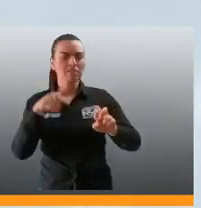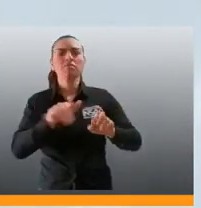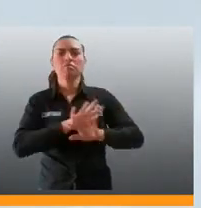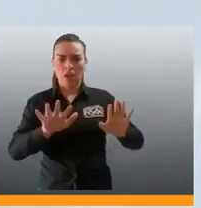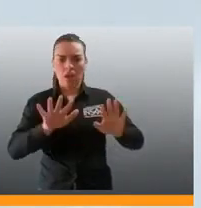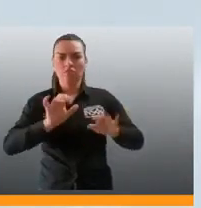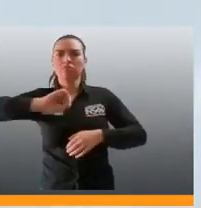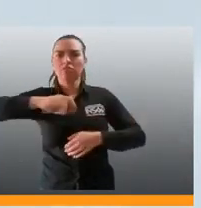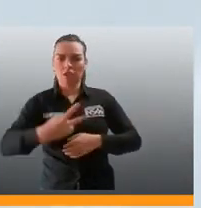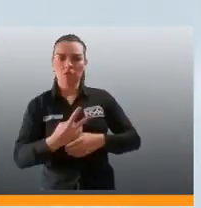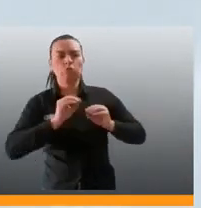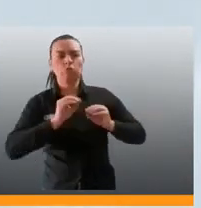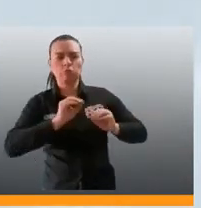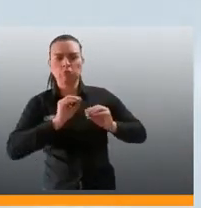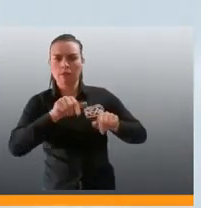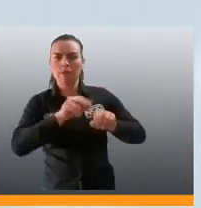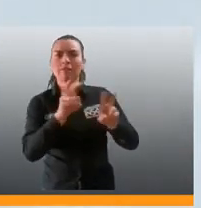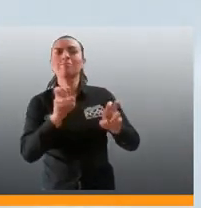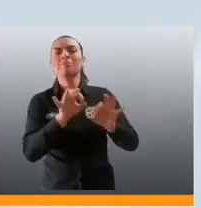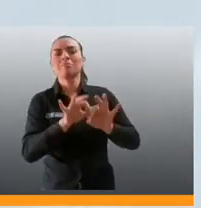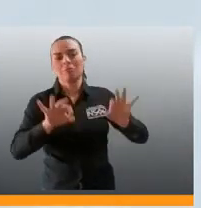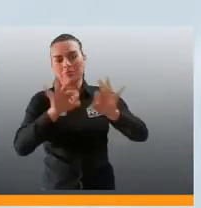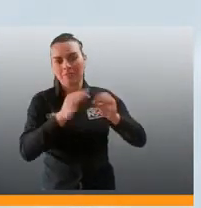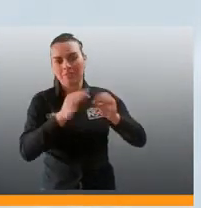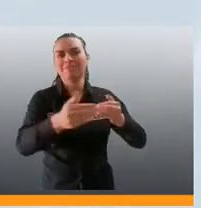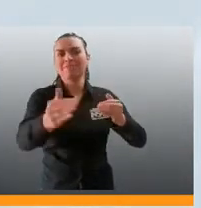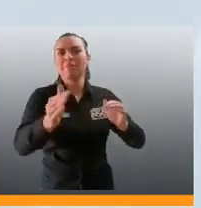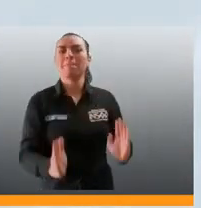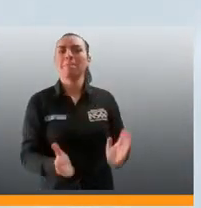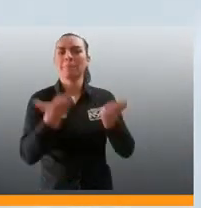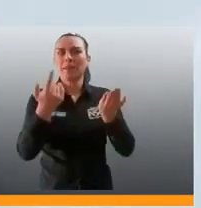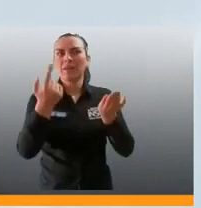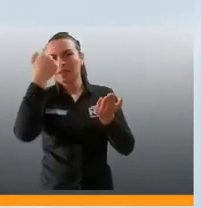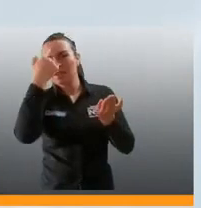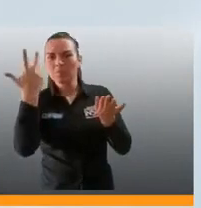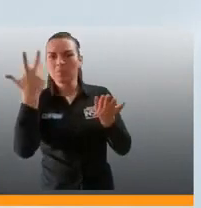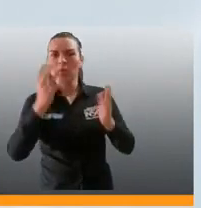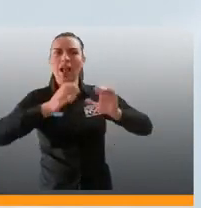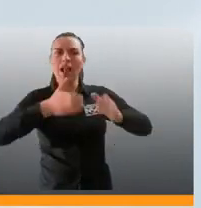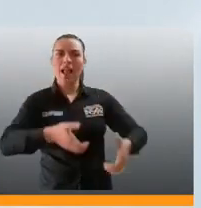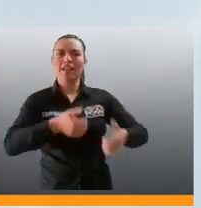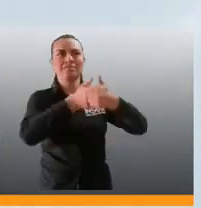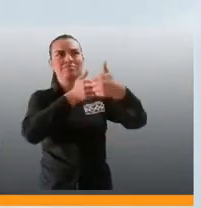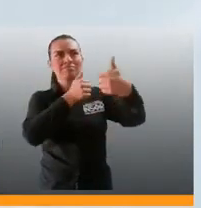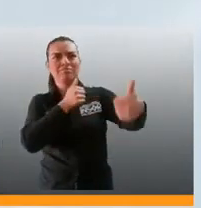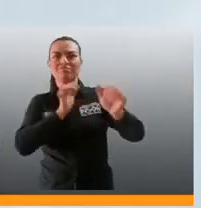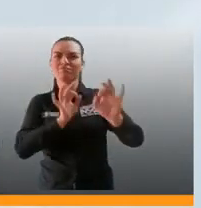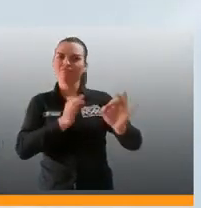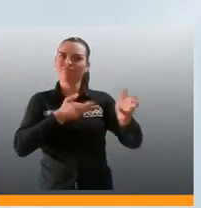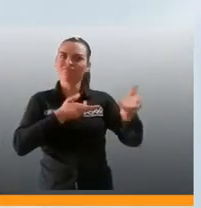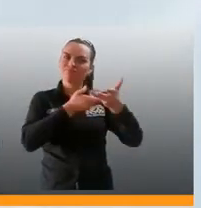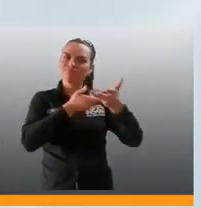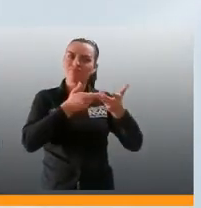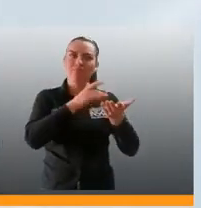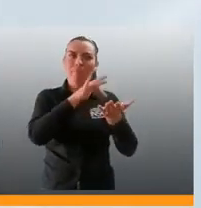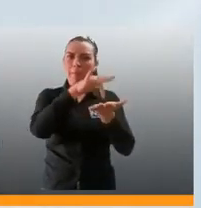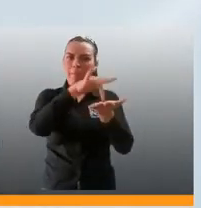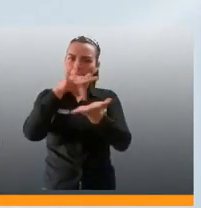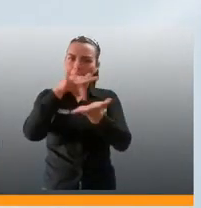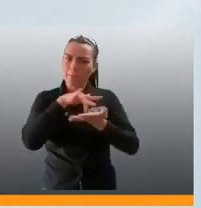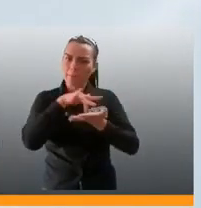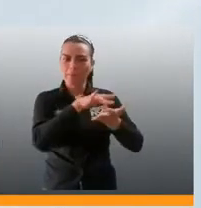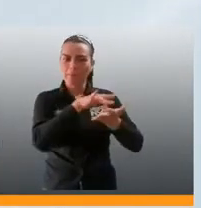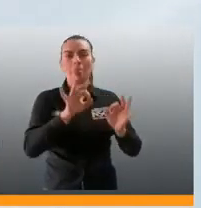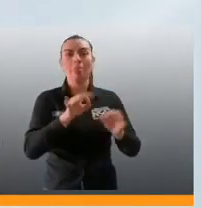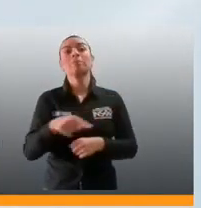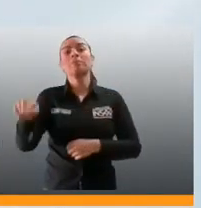necesitamos seguir mejorando cómo es el tema de hacer clases sincrónicas más interactivas. Desarrollos de materiales, la gente ya